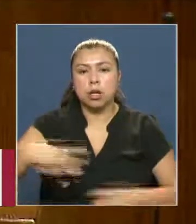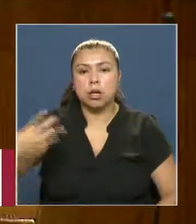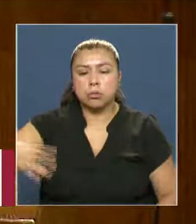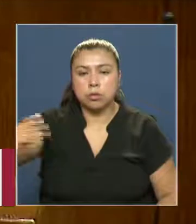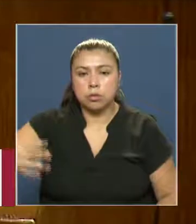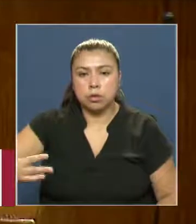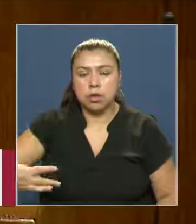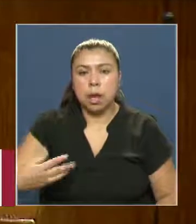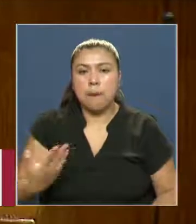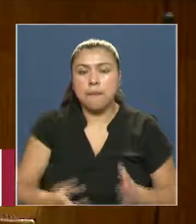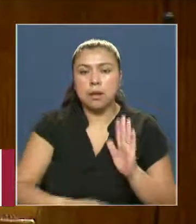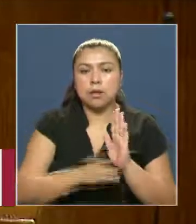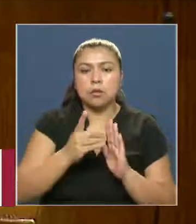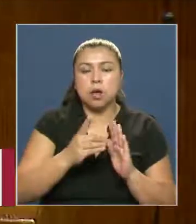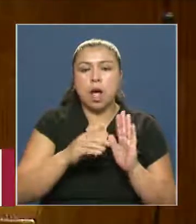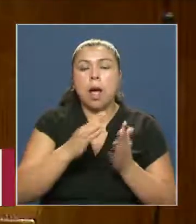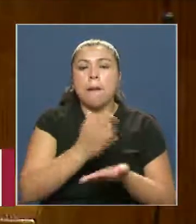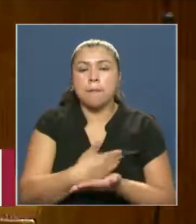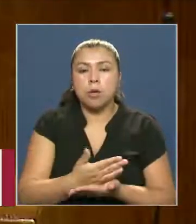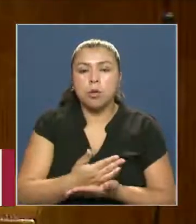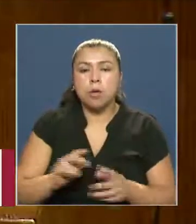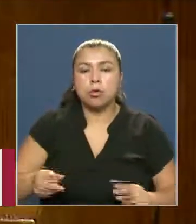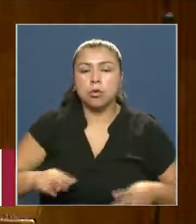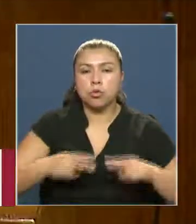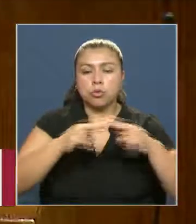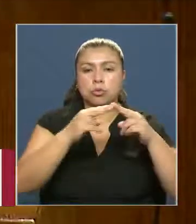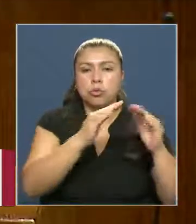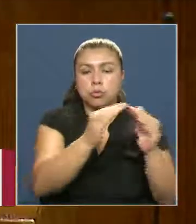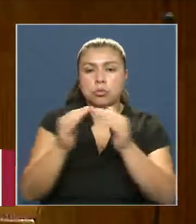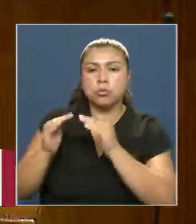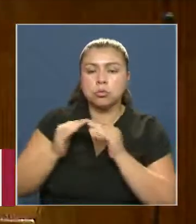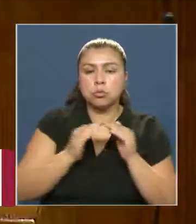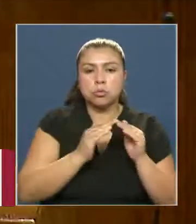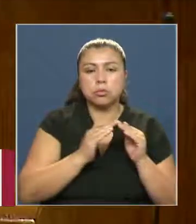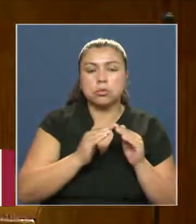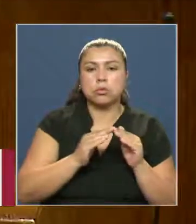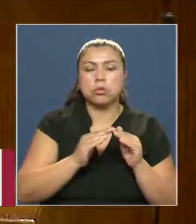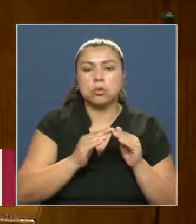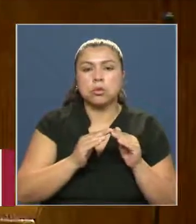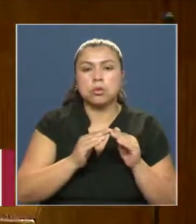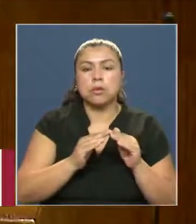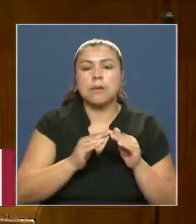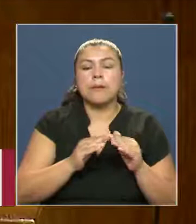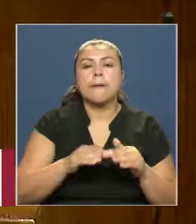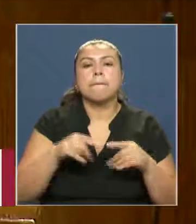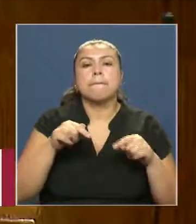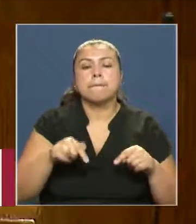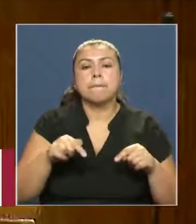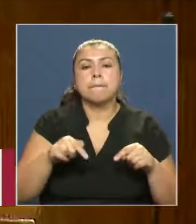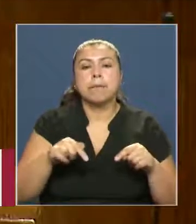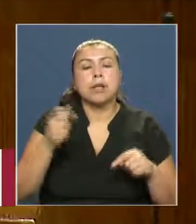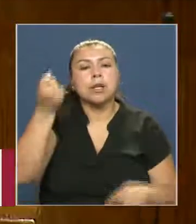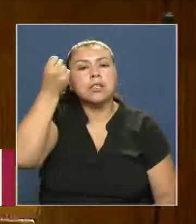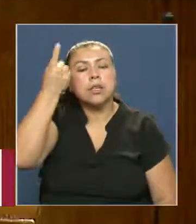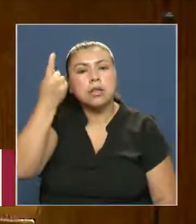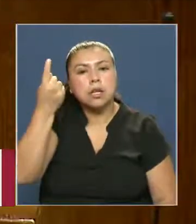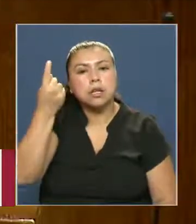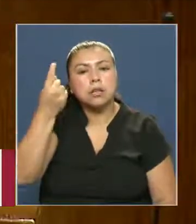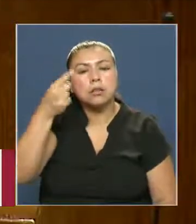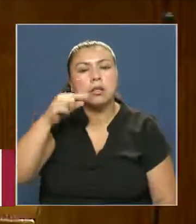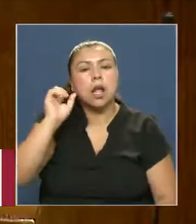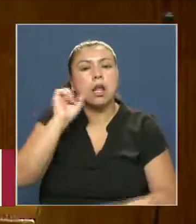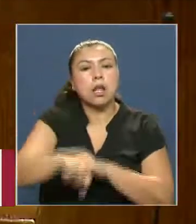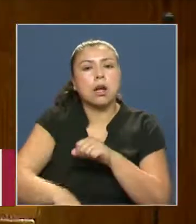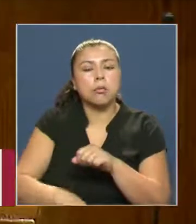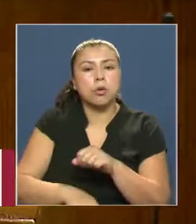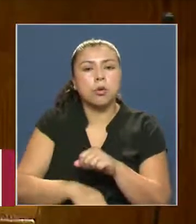municipalidades para desarrollar programas de construcción de viviendas e infraestructura sanitaria, en el entendido que respecto a ellos, la